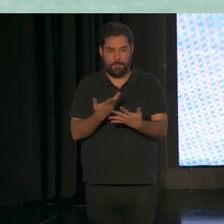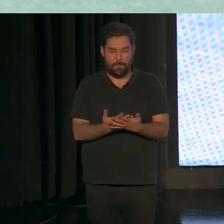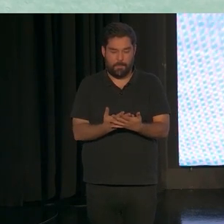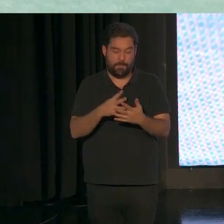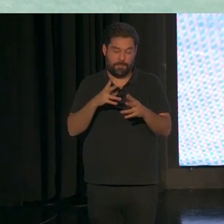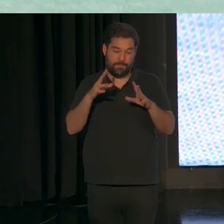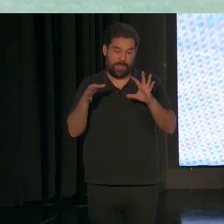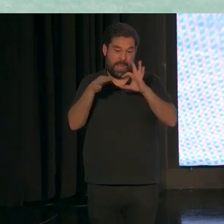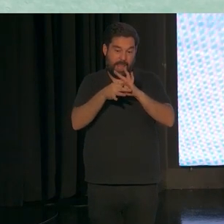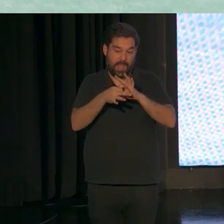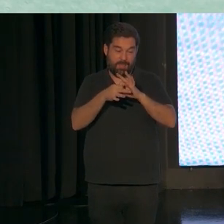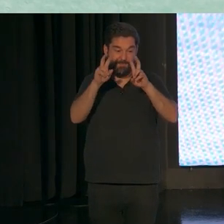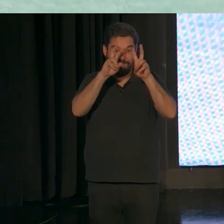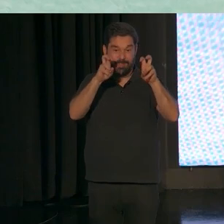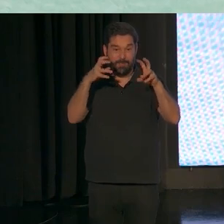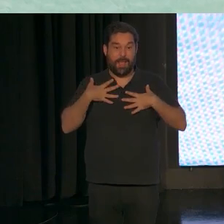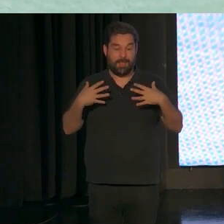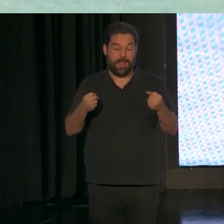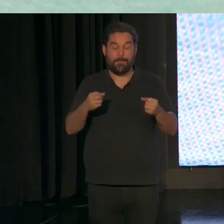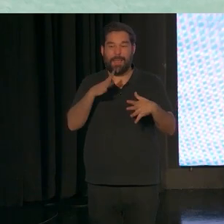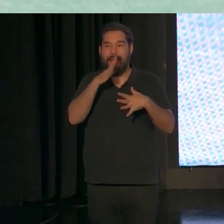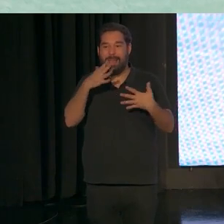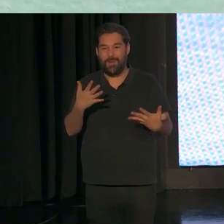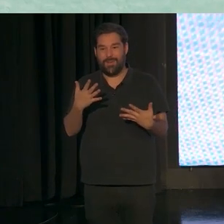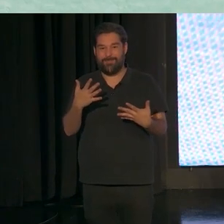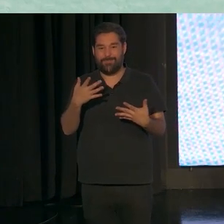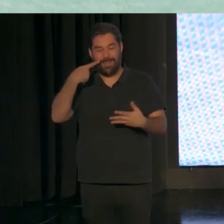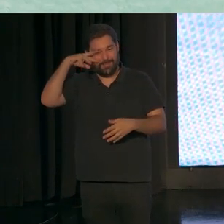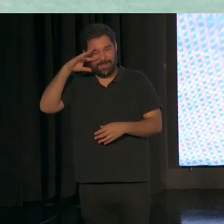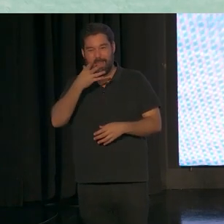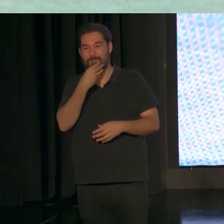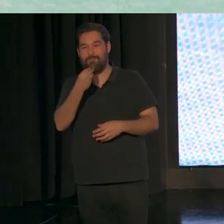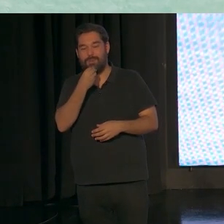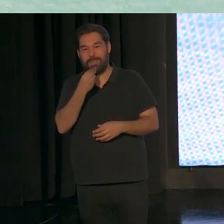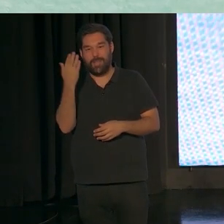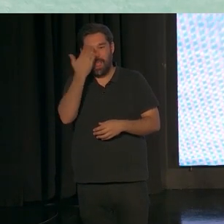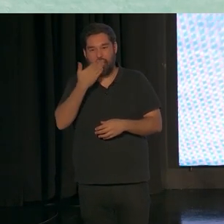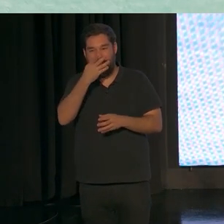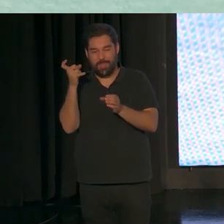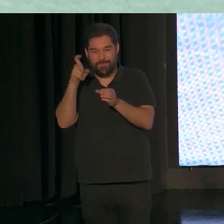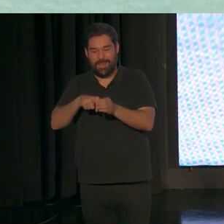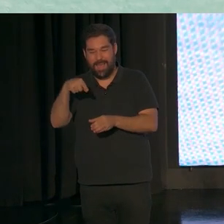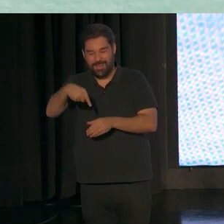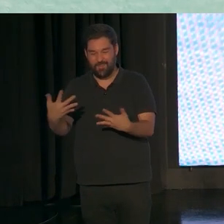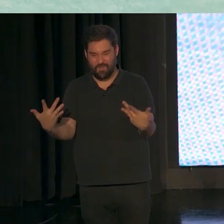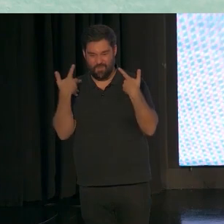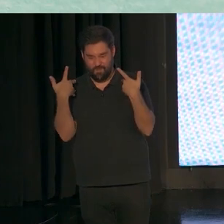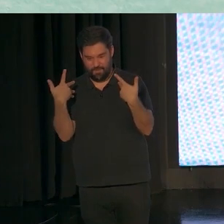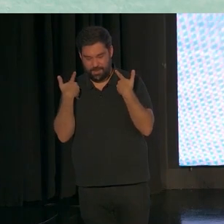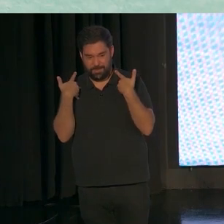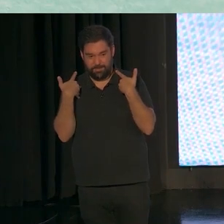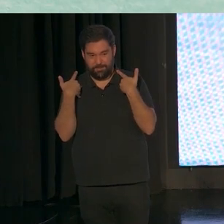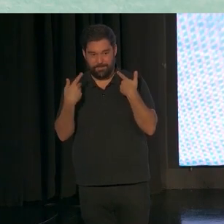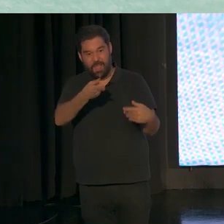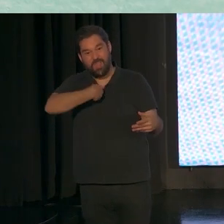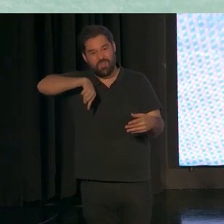ahora que era cuando nos tocaba vivir una experiencia bonica la escolarización de mi hija iba a suponer este sufrimiento lo pasamos peor